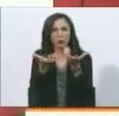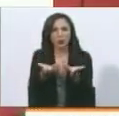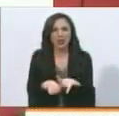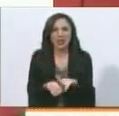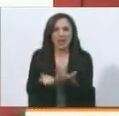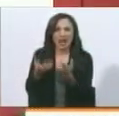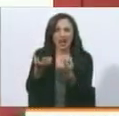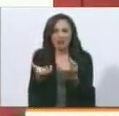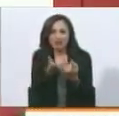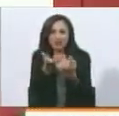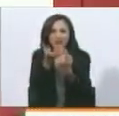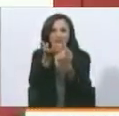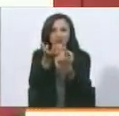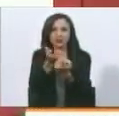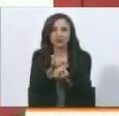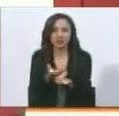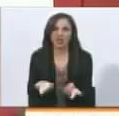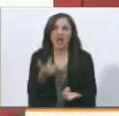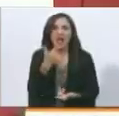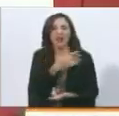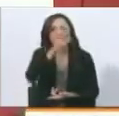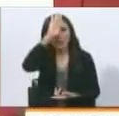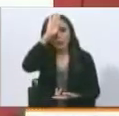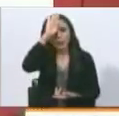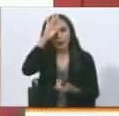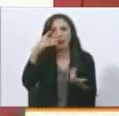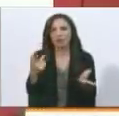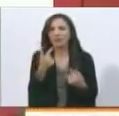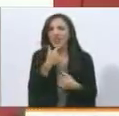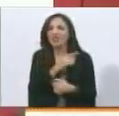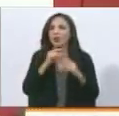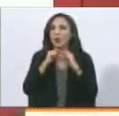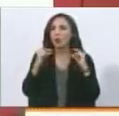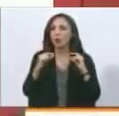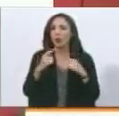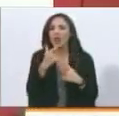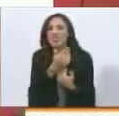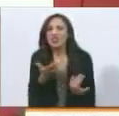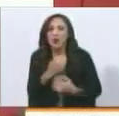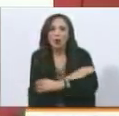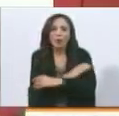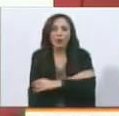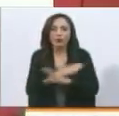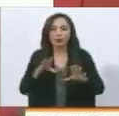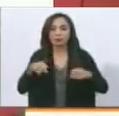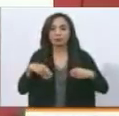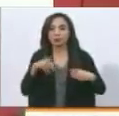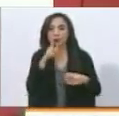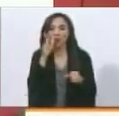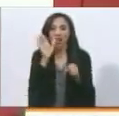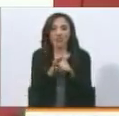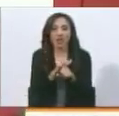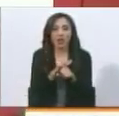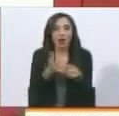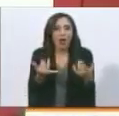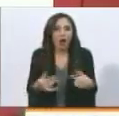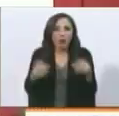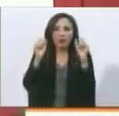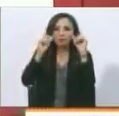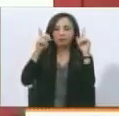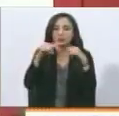dijeron? ¿Qué dijo la conferencia episcopal? ¿Qué dijo la oposición venezolana? Nada, no les importó. Ahora están horrorizados.